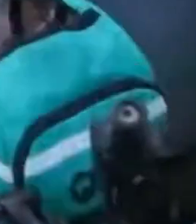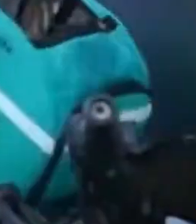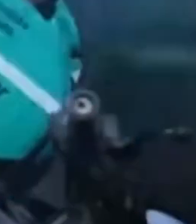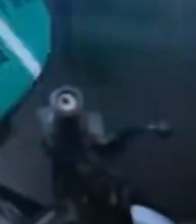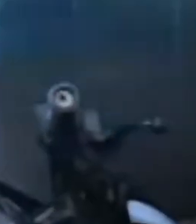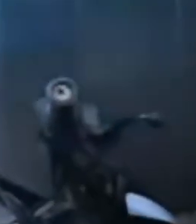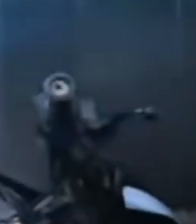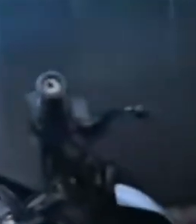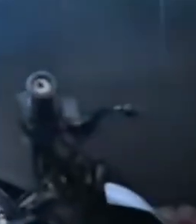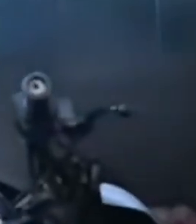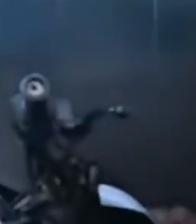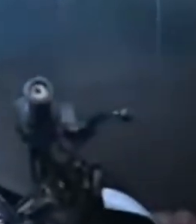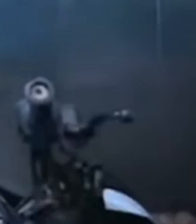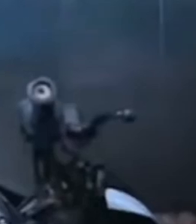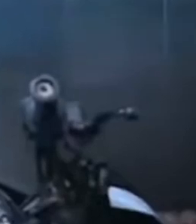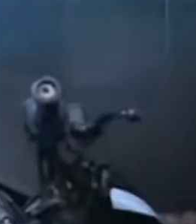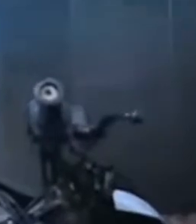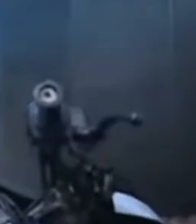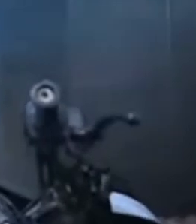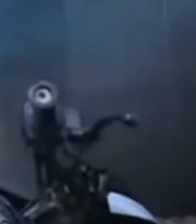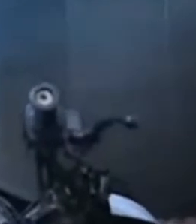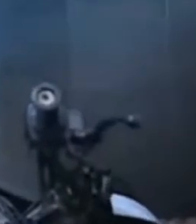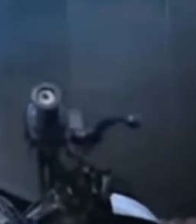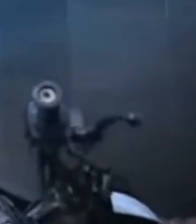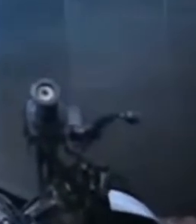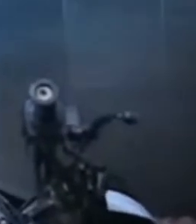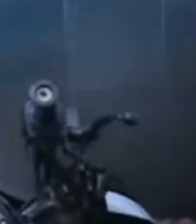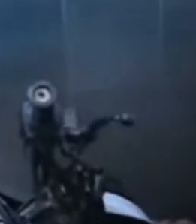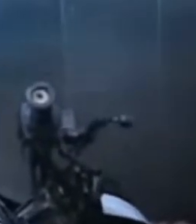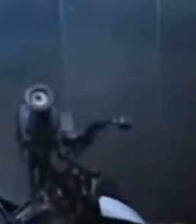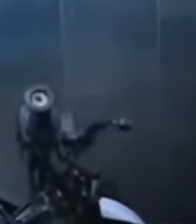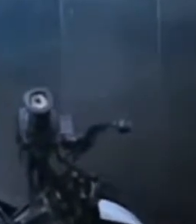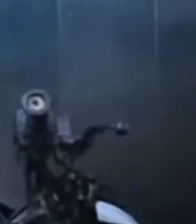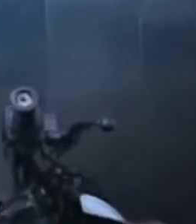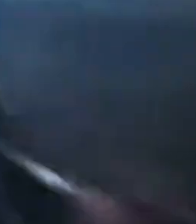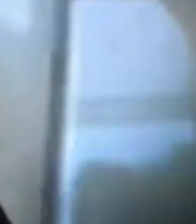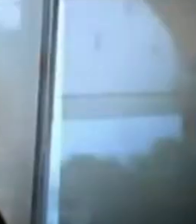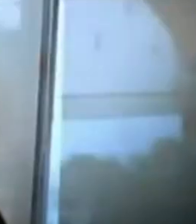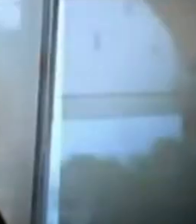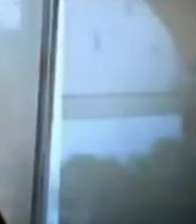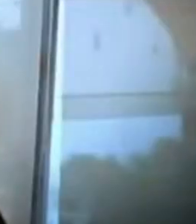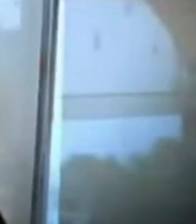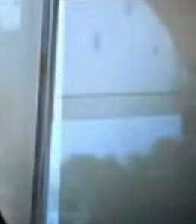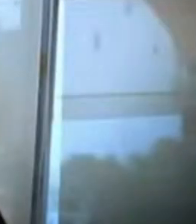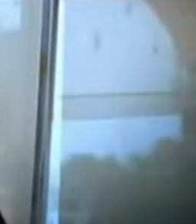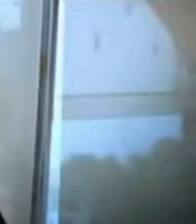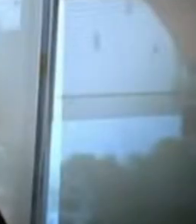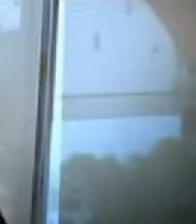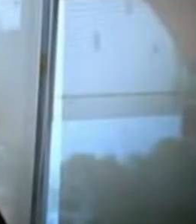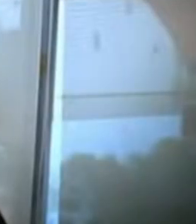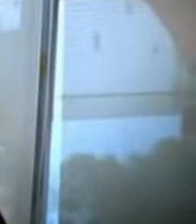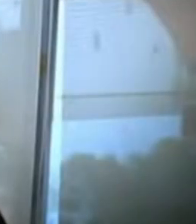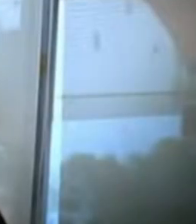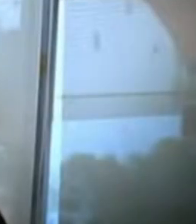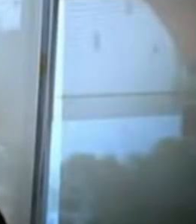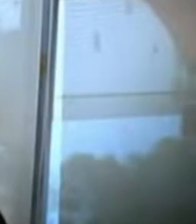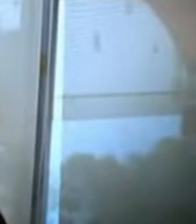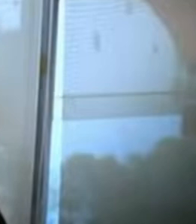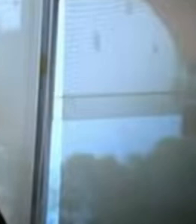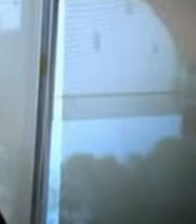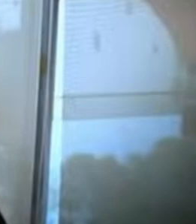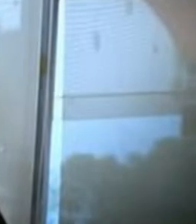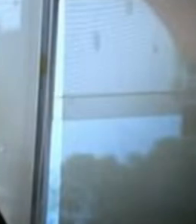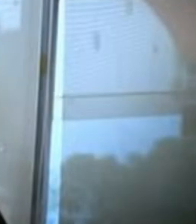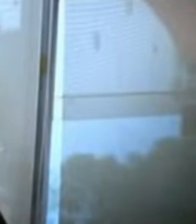mí porque el Infonavit te presta el dinero para poder remodelar tu casa. Entonces, para mí ya no tanto es como adquirir